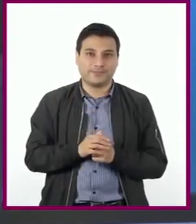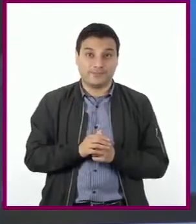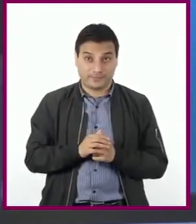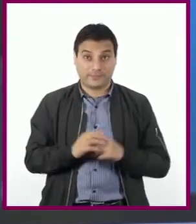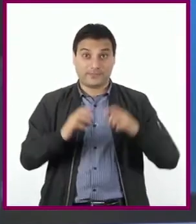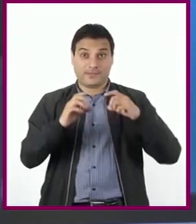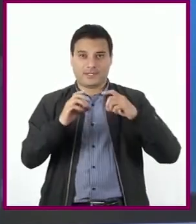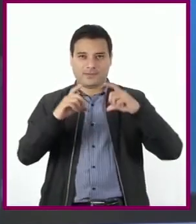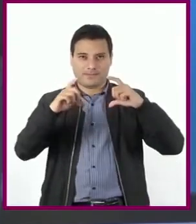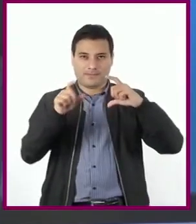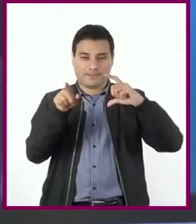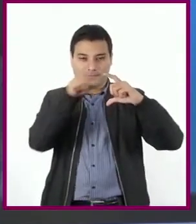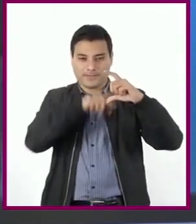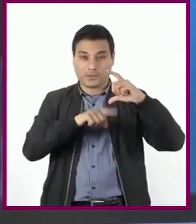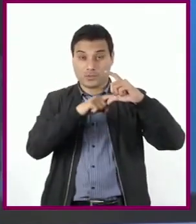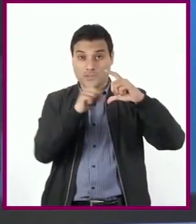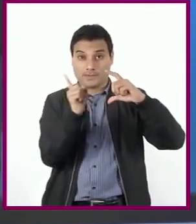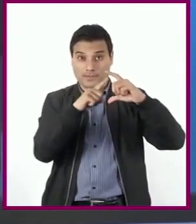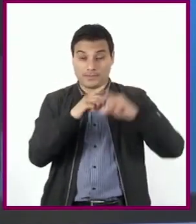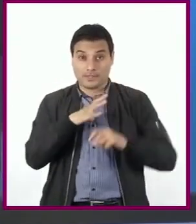digital, esta deberá indicar